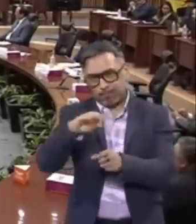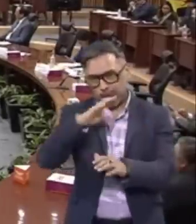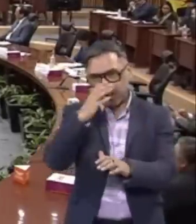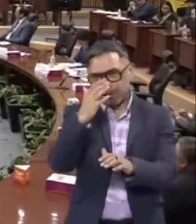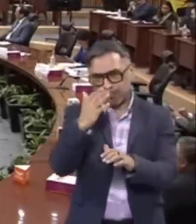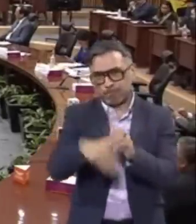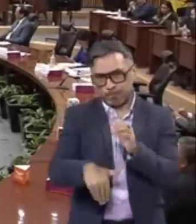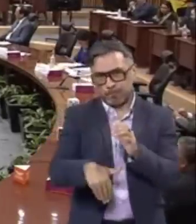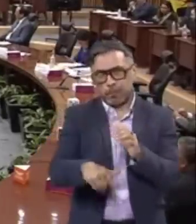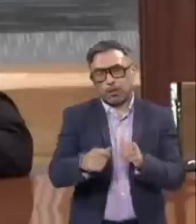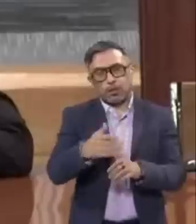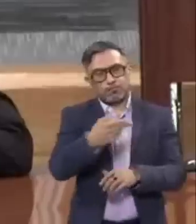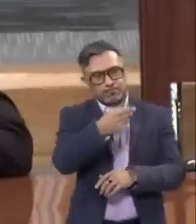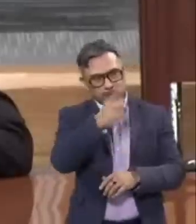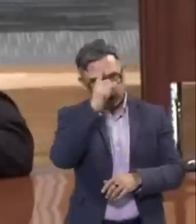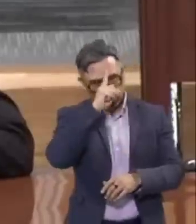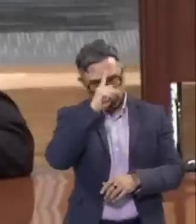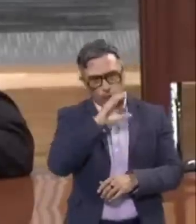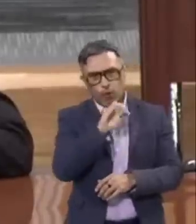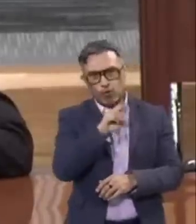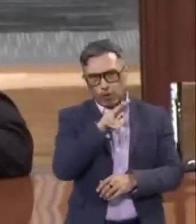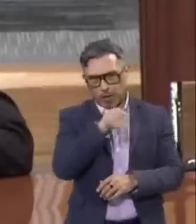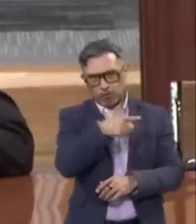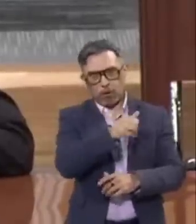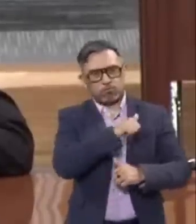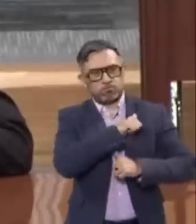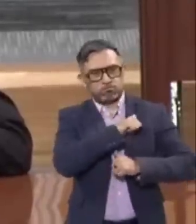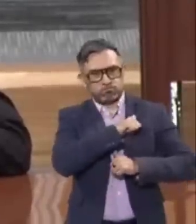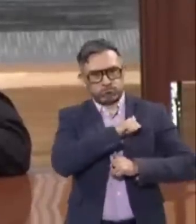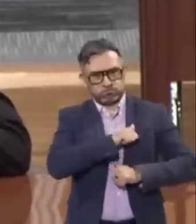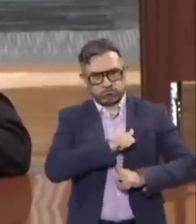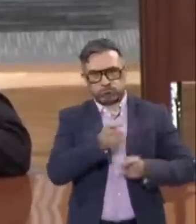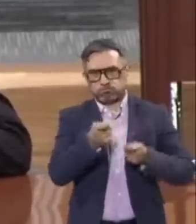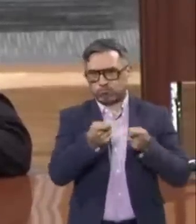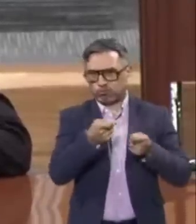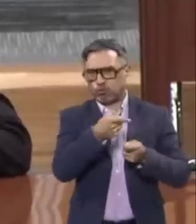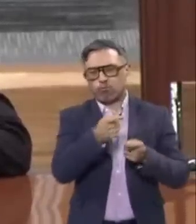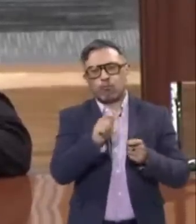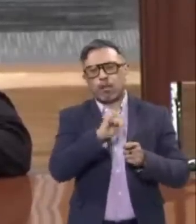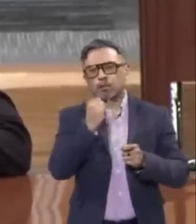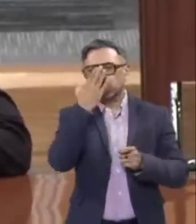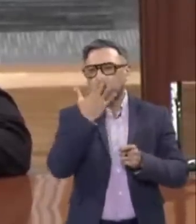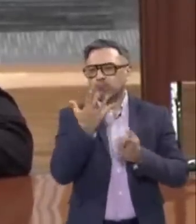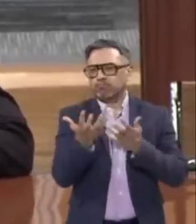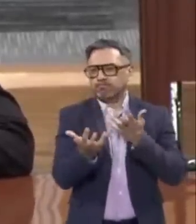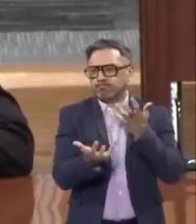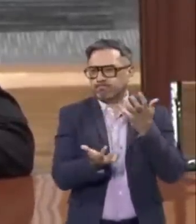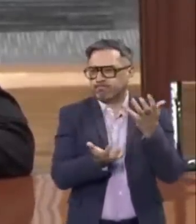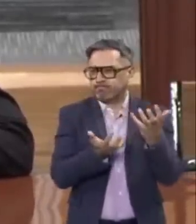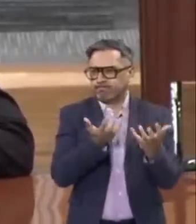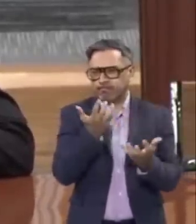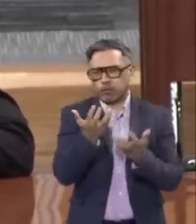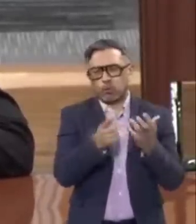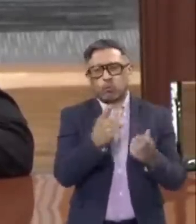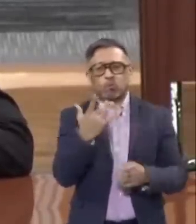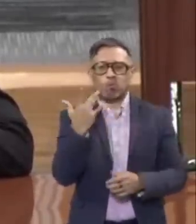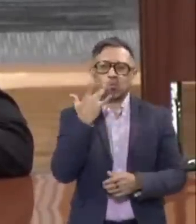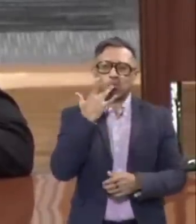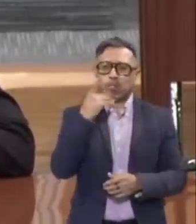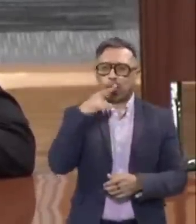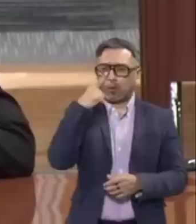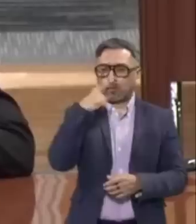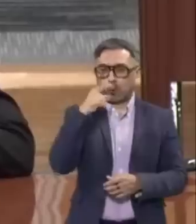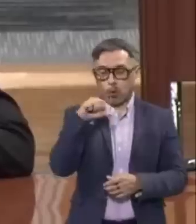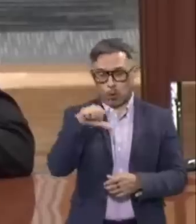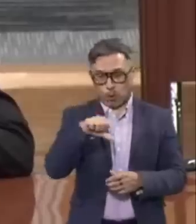Córdoba, su gestión ha quedado manchada por su arrogancia. Y hoy que presenta